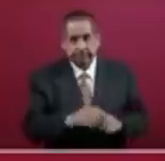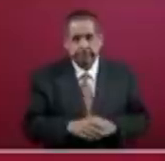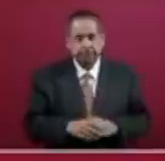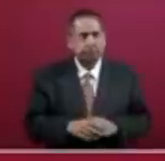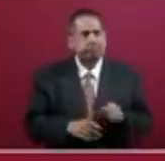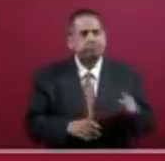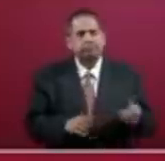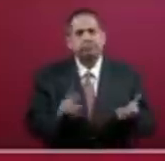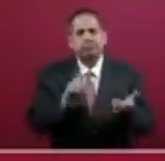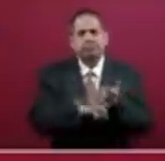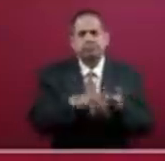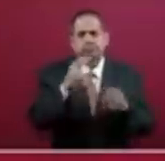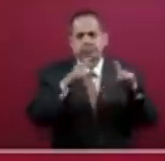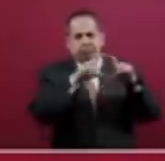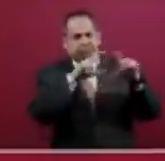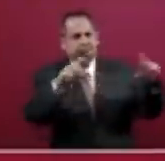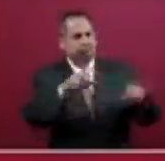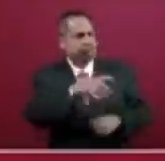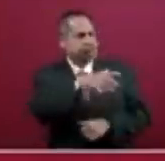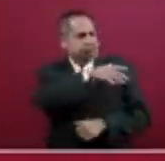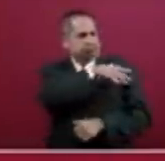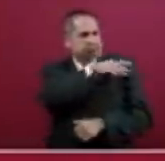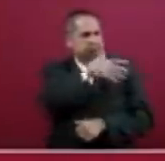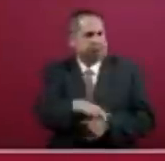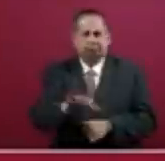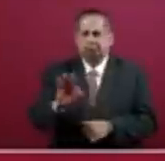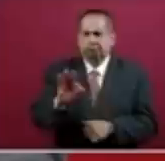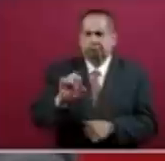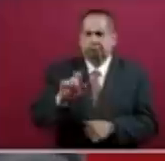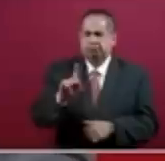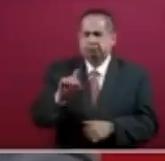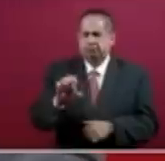lleve el nombre del general Felipe Ángeles